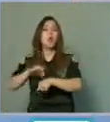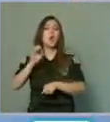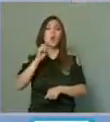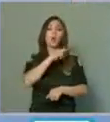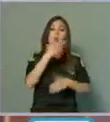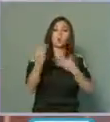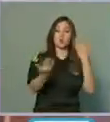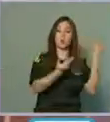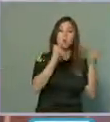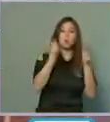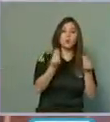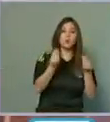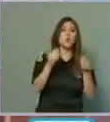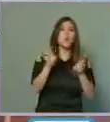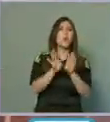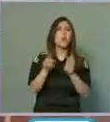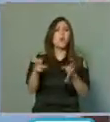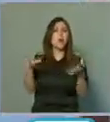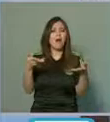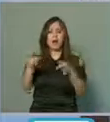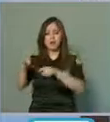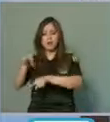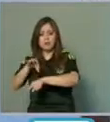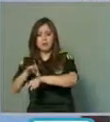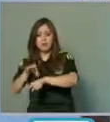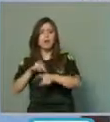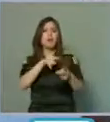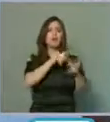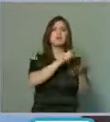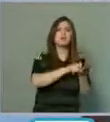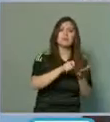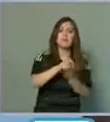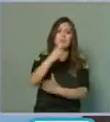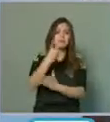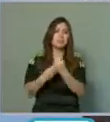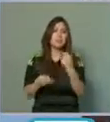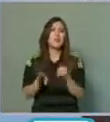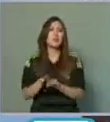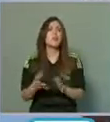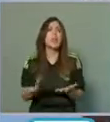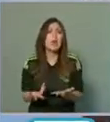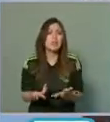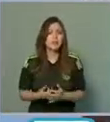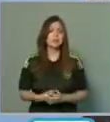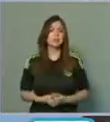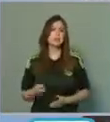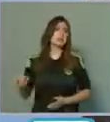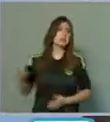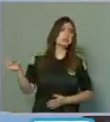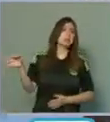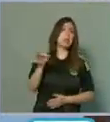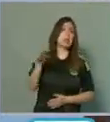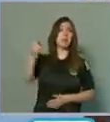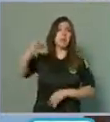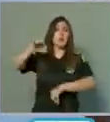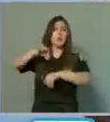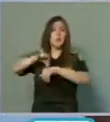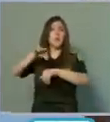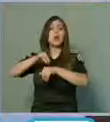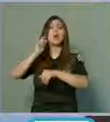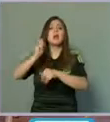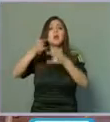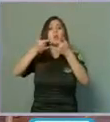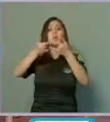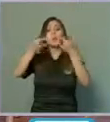empieza entonces a compaginarlo? Lo hace justo estudiando medicina. Yo creo que era como una salida. Empieza con relatos humorísticos. con cuentitos